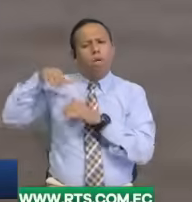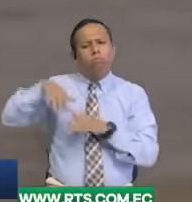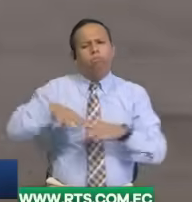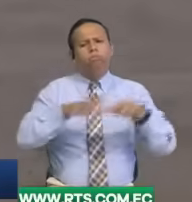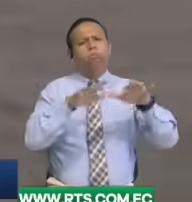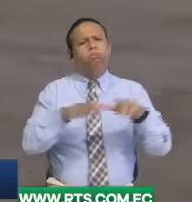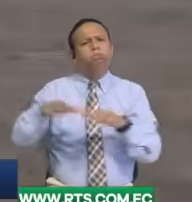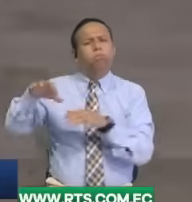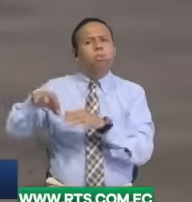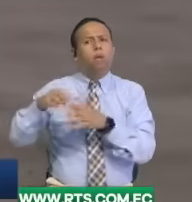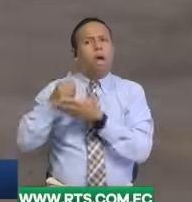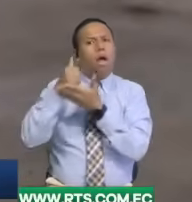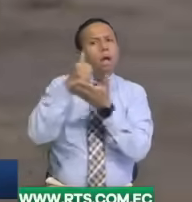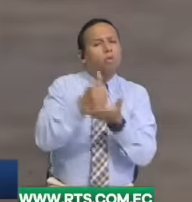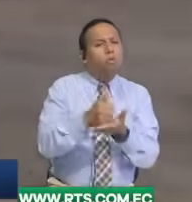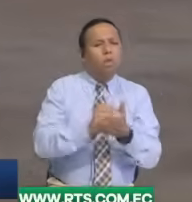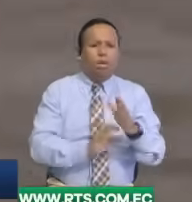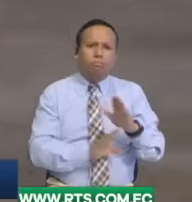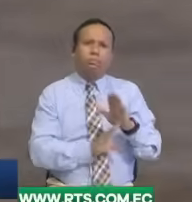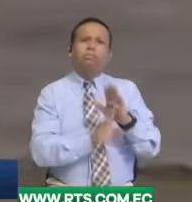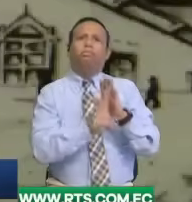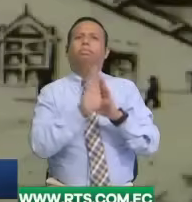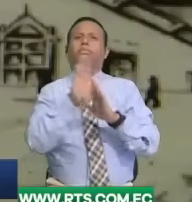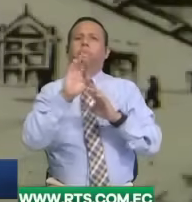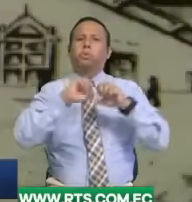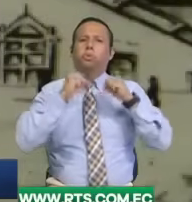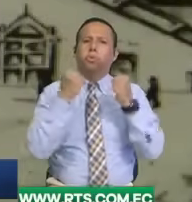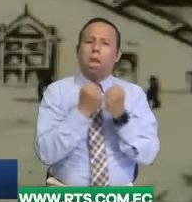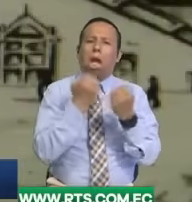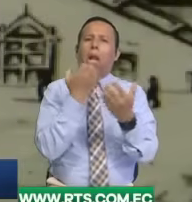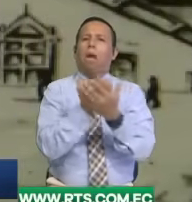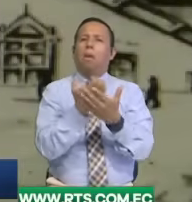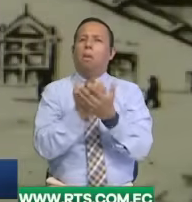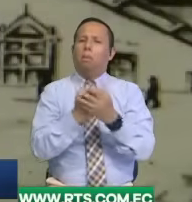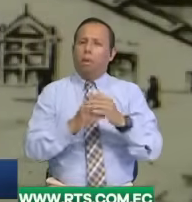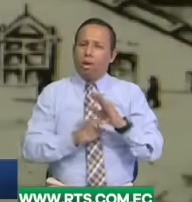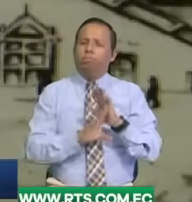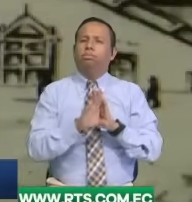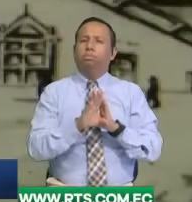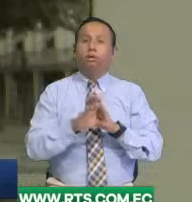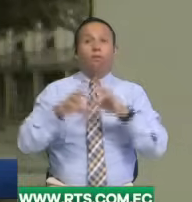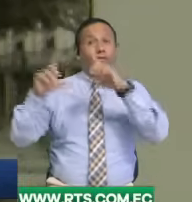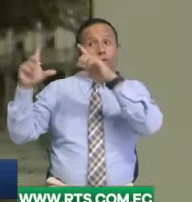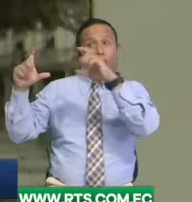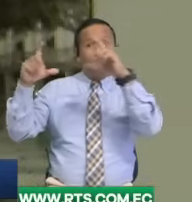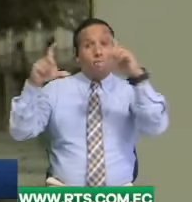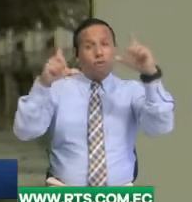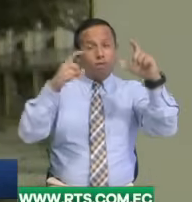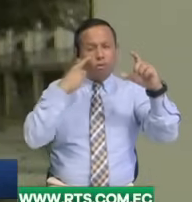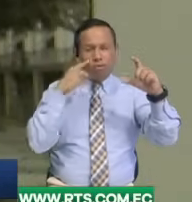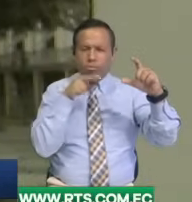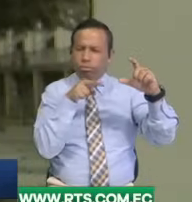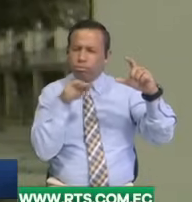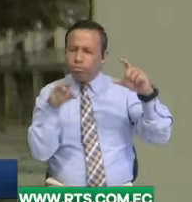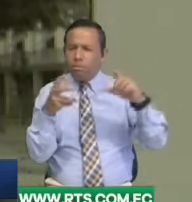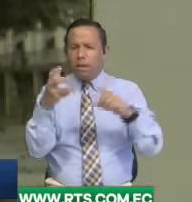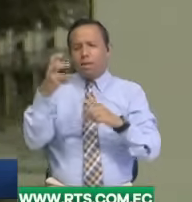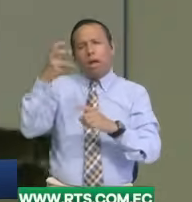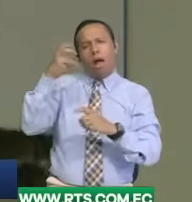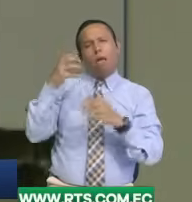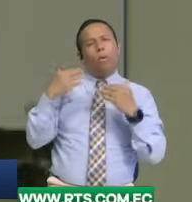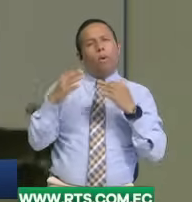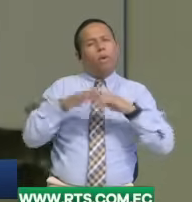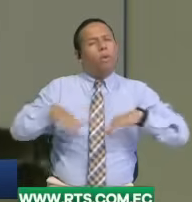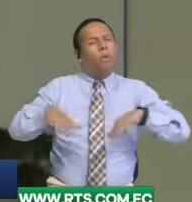desarrollarse social y económicamente. Además, conocerán por medio de fotos de cómo era Guayaquil en los siglos